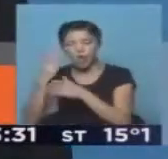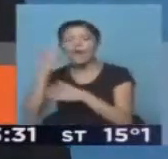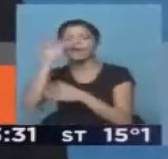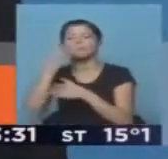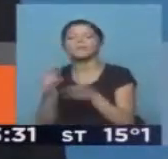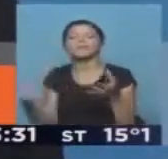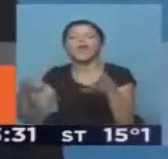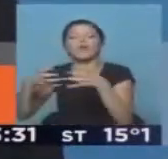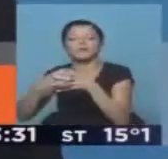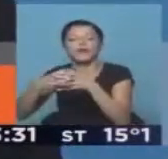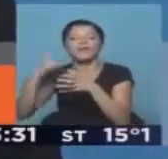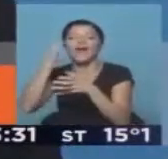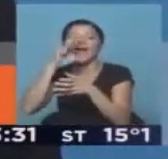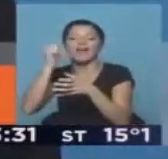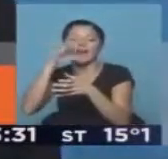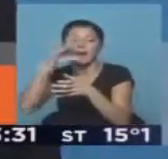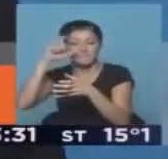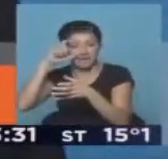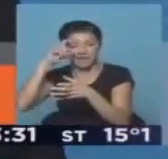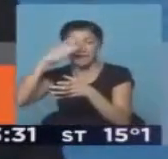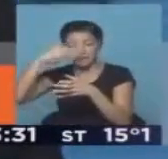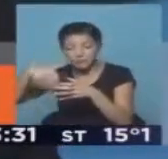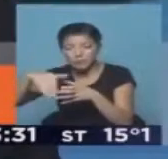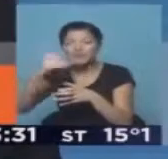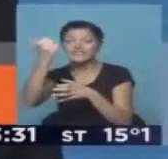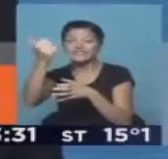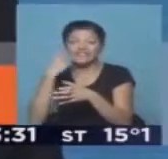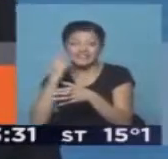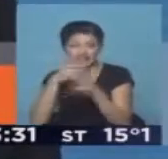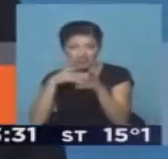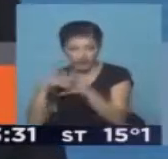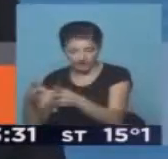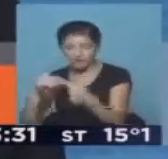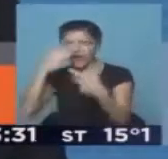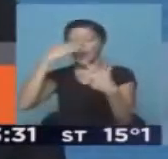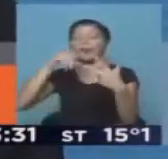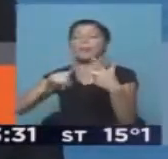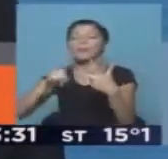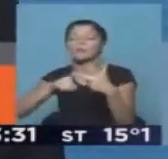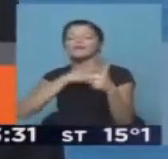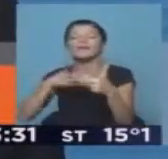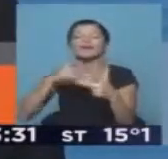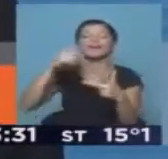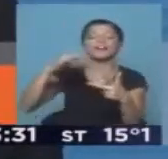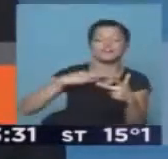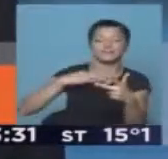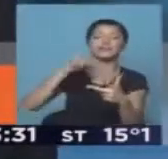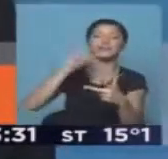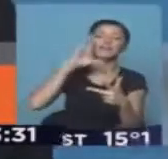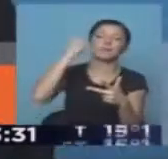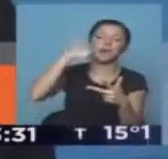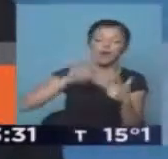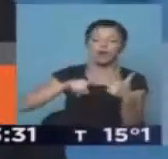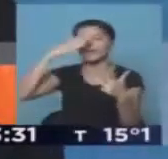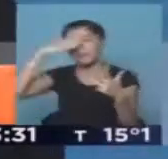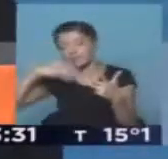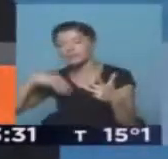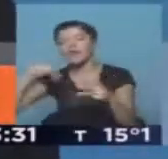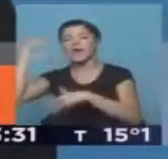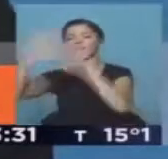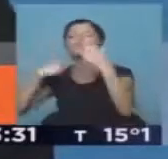viene esta guerra de los seis días después viene lo que vendría a ser la guerra civil del líbano y después viene la revolución iraní